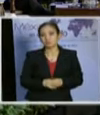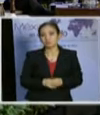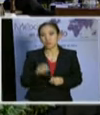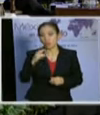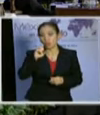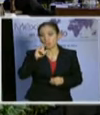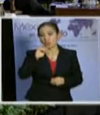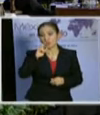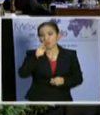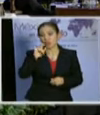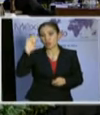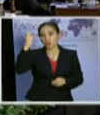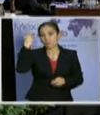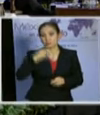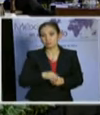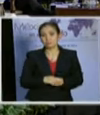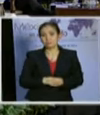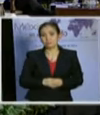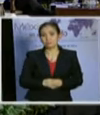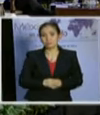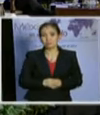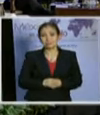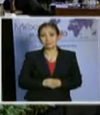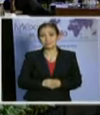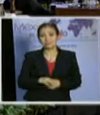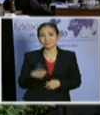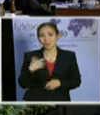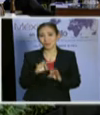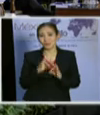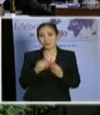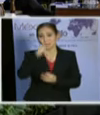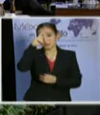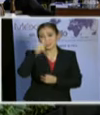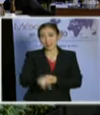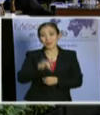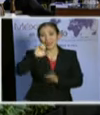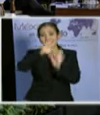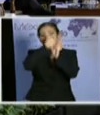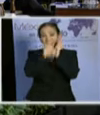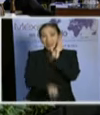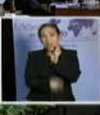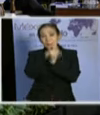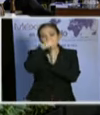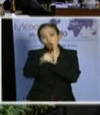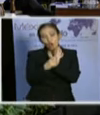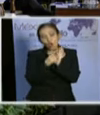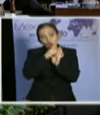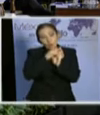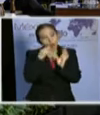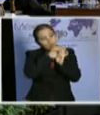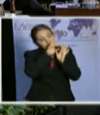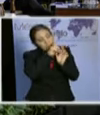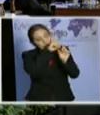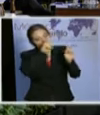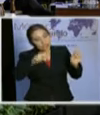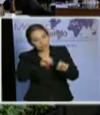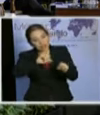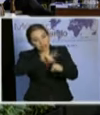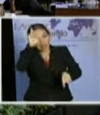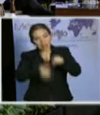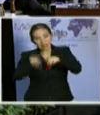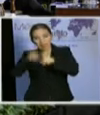Norberto Flores, de la UNAM. ¿De qué manera México puede ser un ejemplo en términos de desarrollo social y erradicación